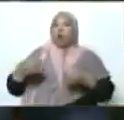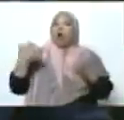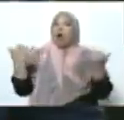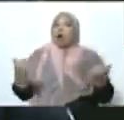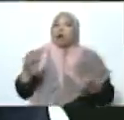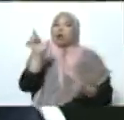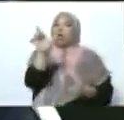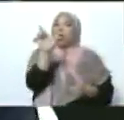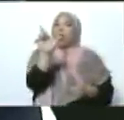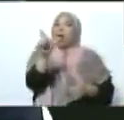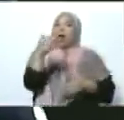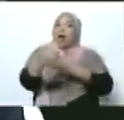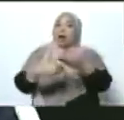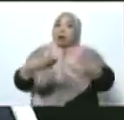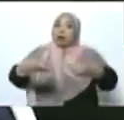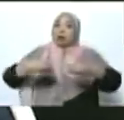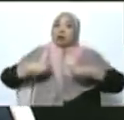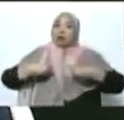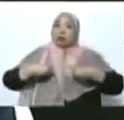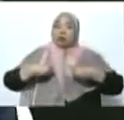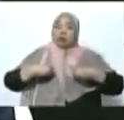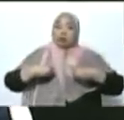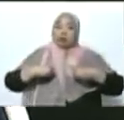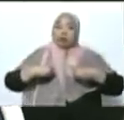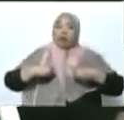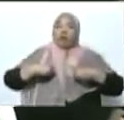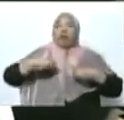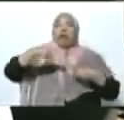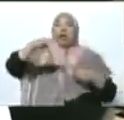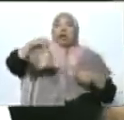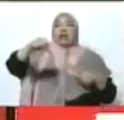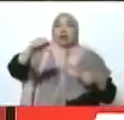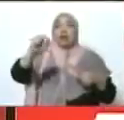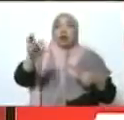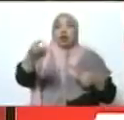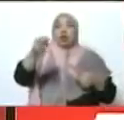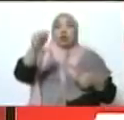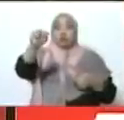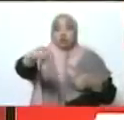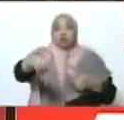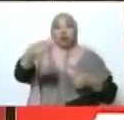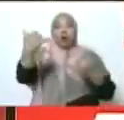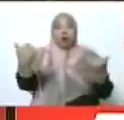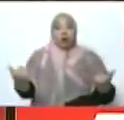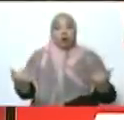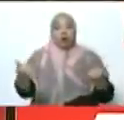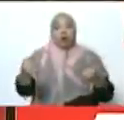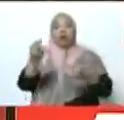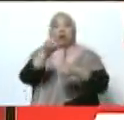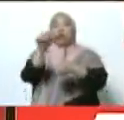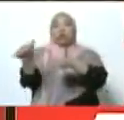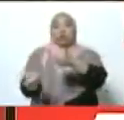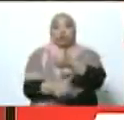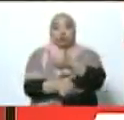partir de este instante lo asume el compañero Naúm Fernández como vicepresidente,